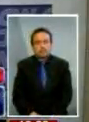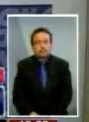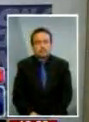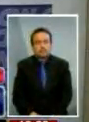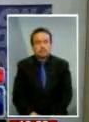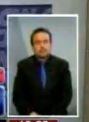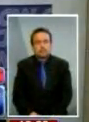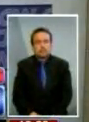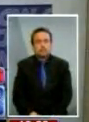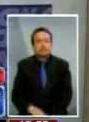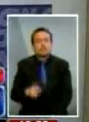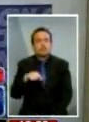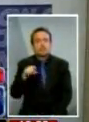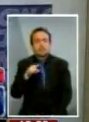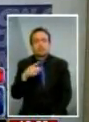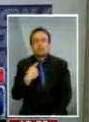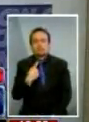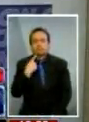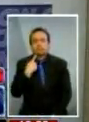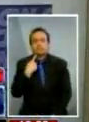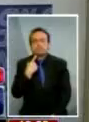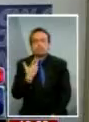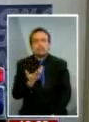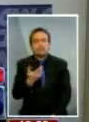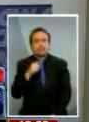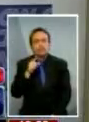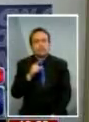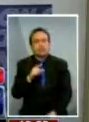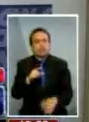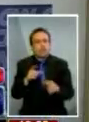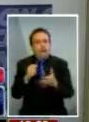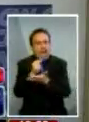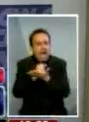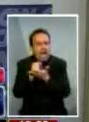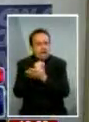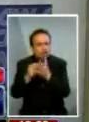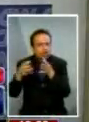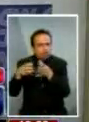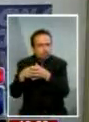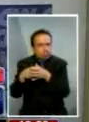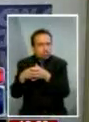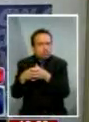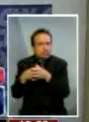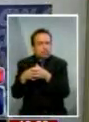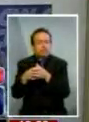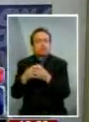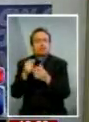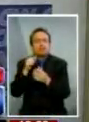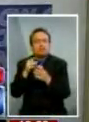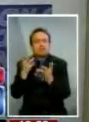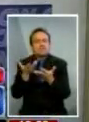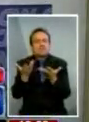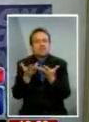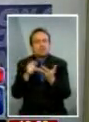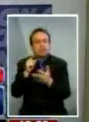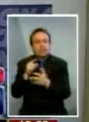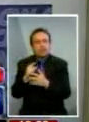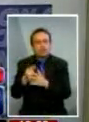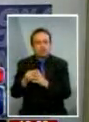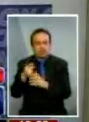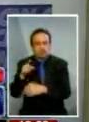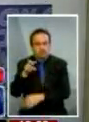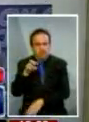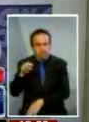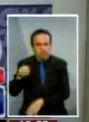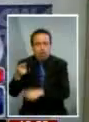la asociación de víctimas está organizando, más allá de lo que representan nuestros papás como víctimas,